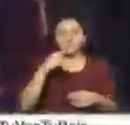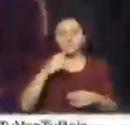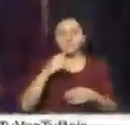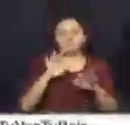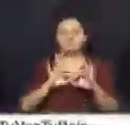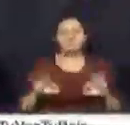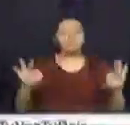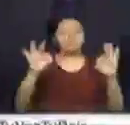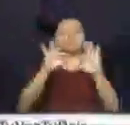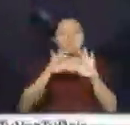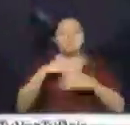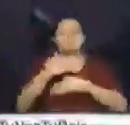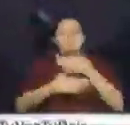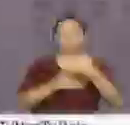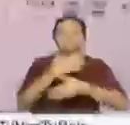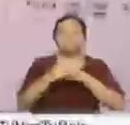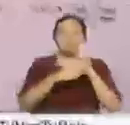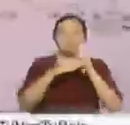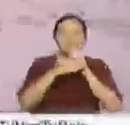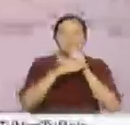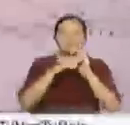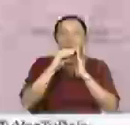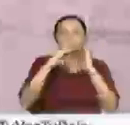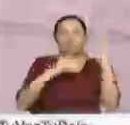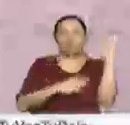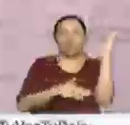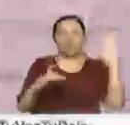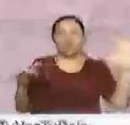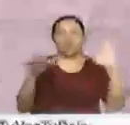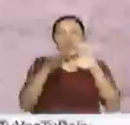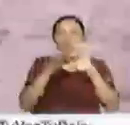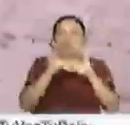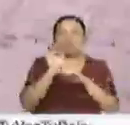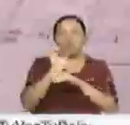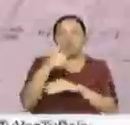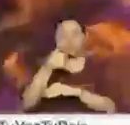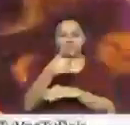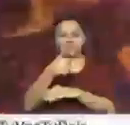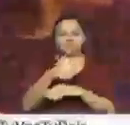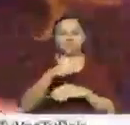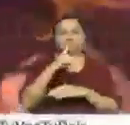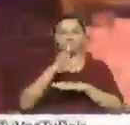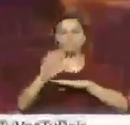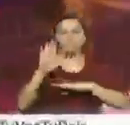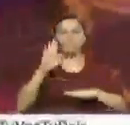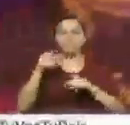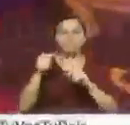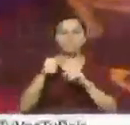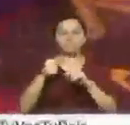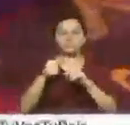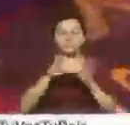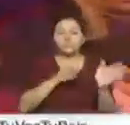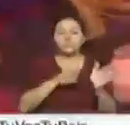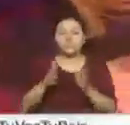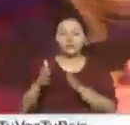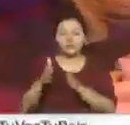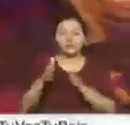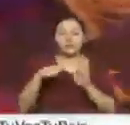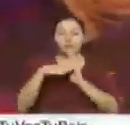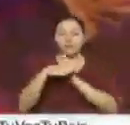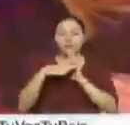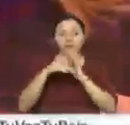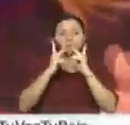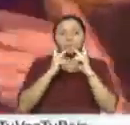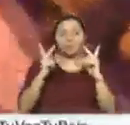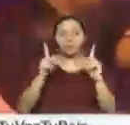la importancia de la banca para que estos proyectos sean accesibles para los ecuatorianos. Hay el compromiso del sistema financiero